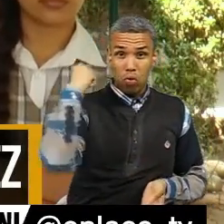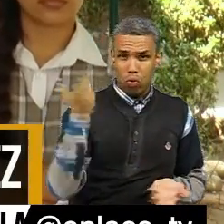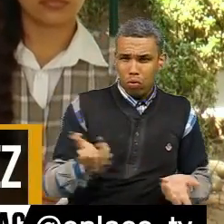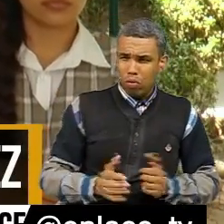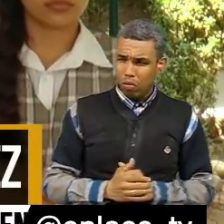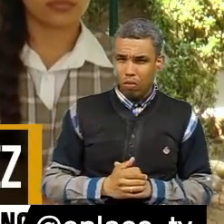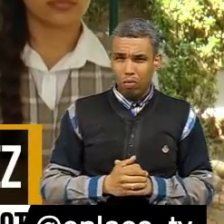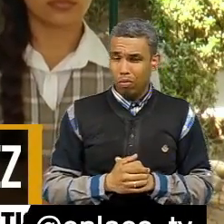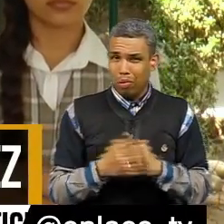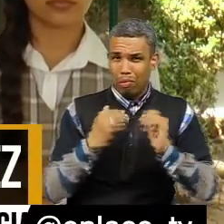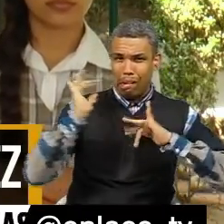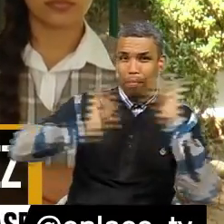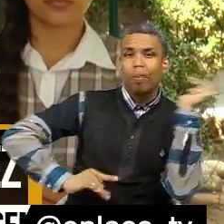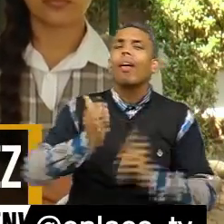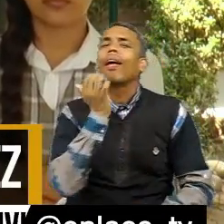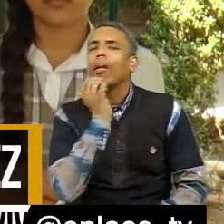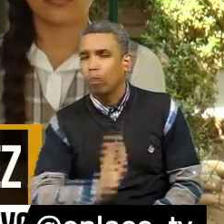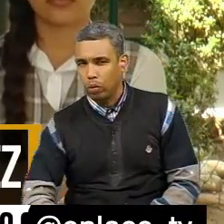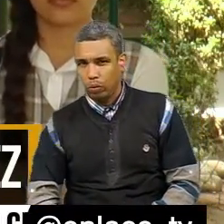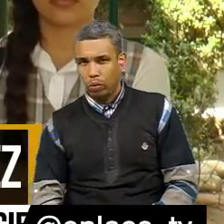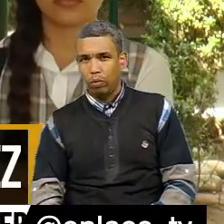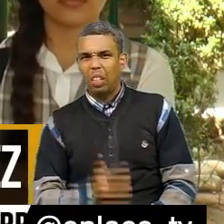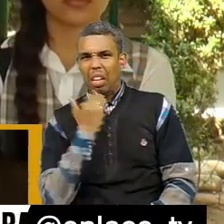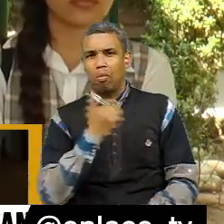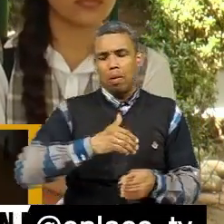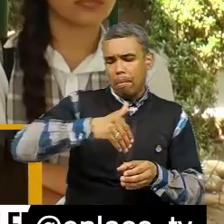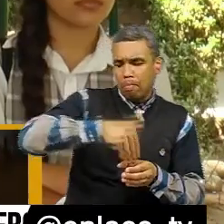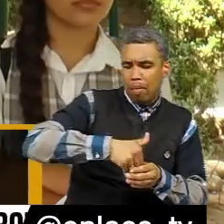Supuestamente, un ejemplo, pintura,